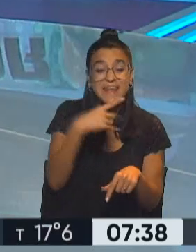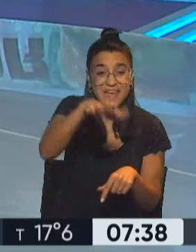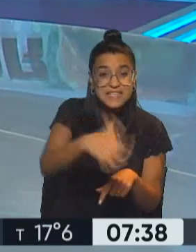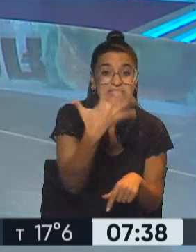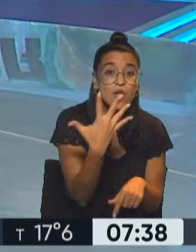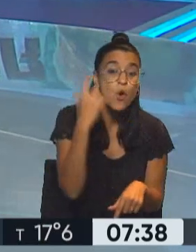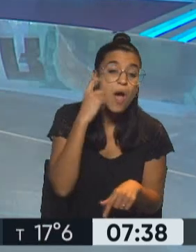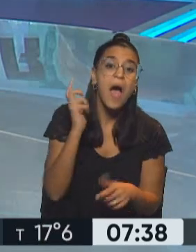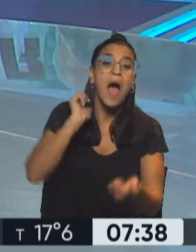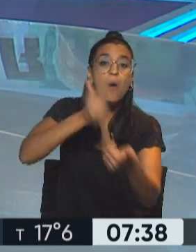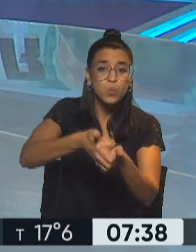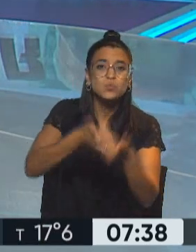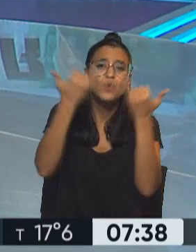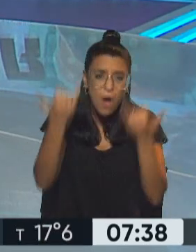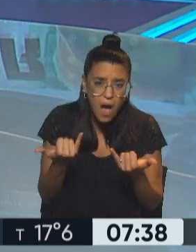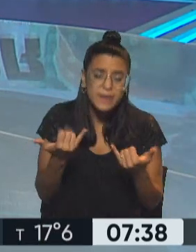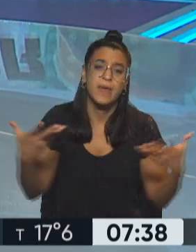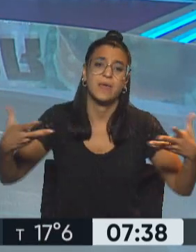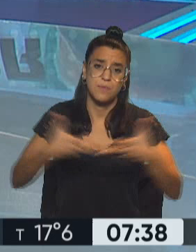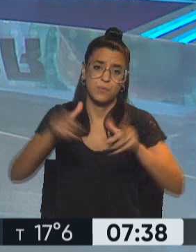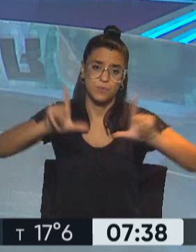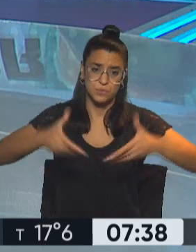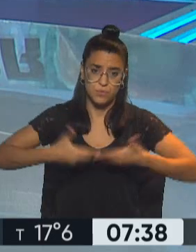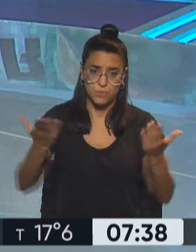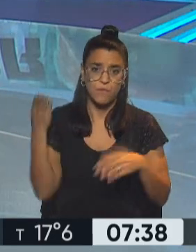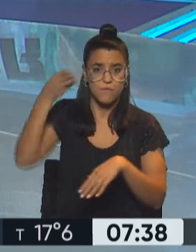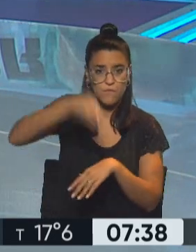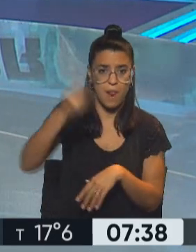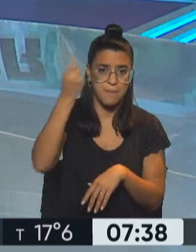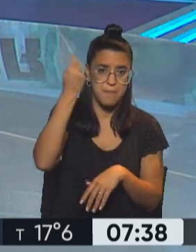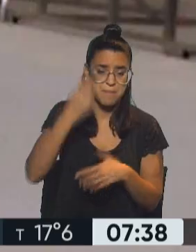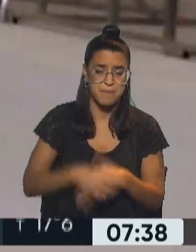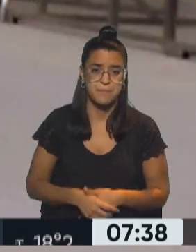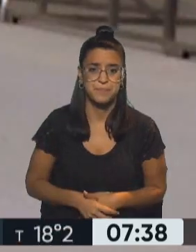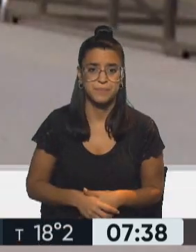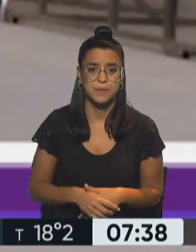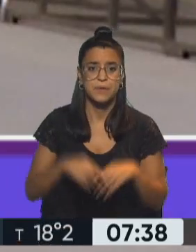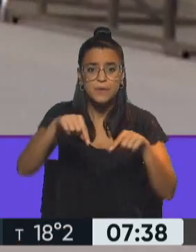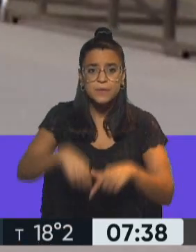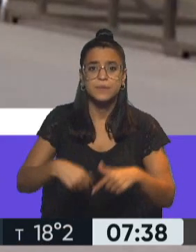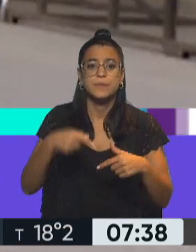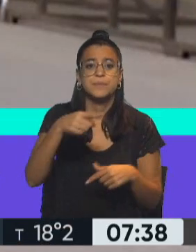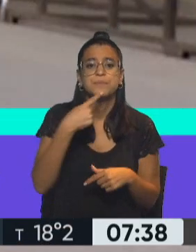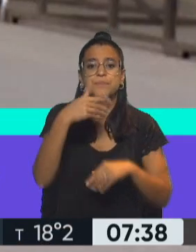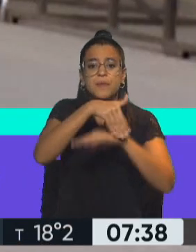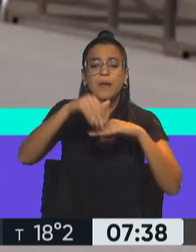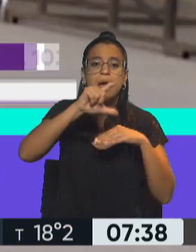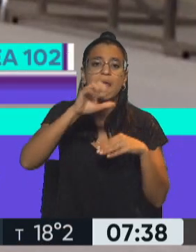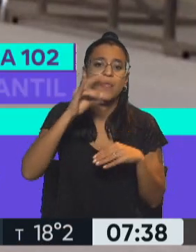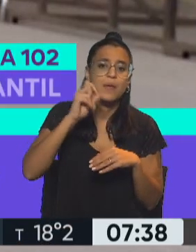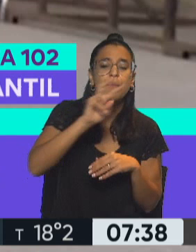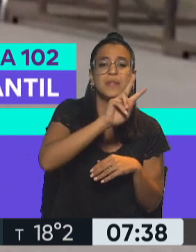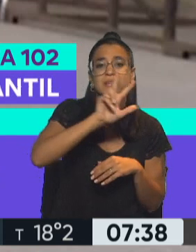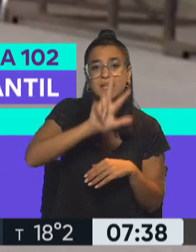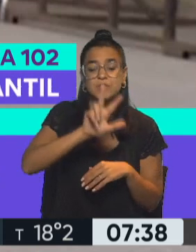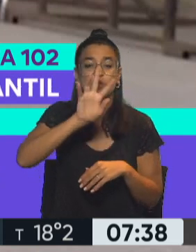de abuso sexual. Un equipo de la televisión pública está en la provincia de La Pampa. Estamos en Kardec 2385.